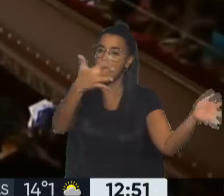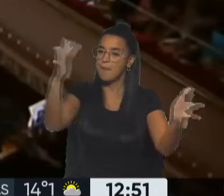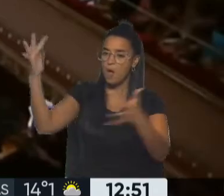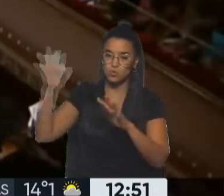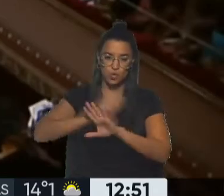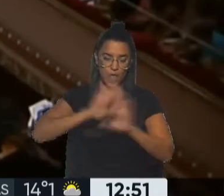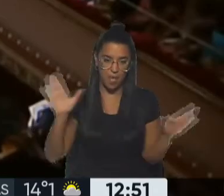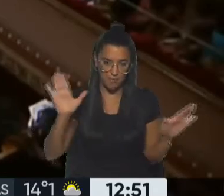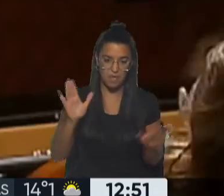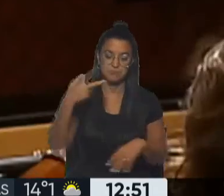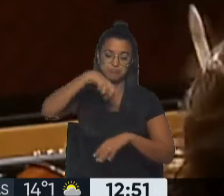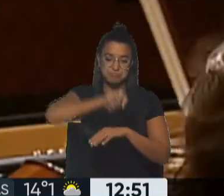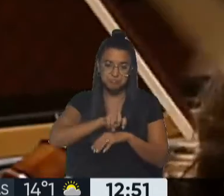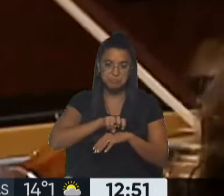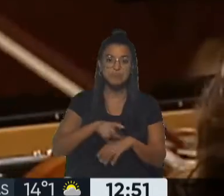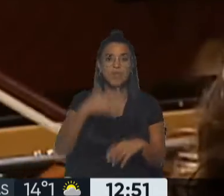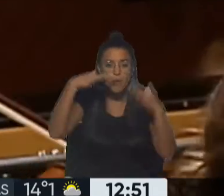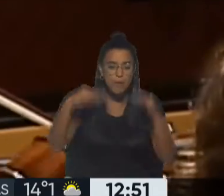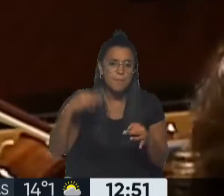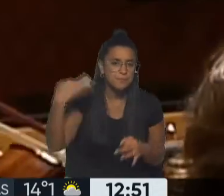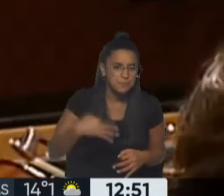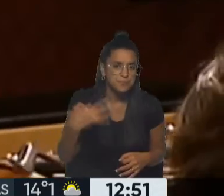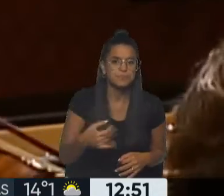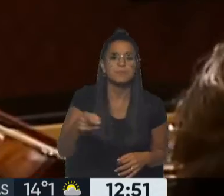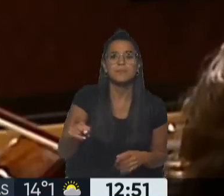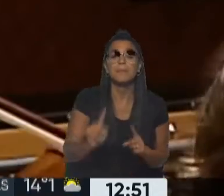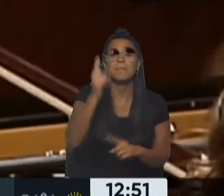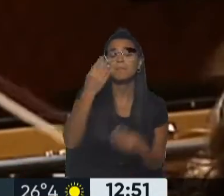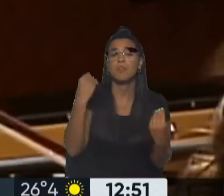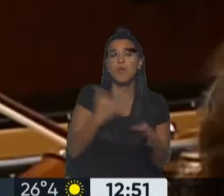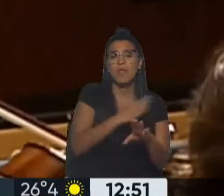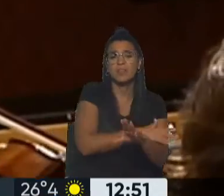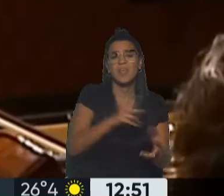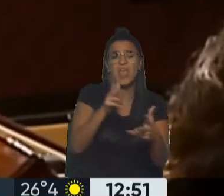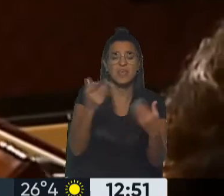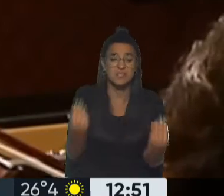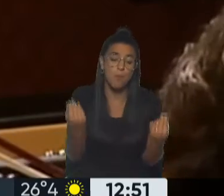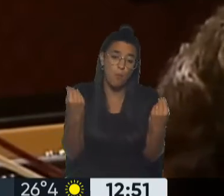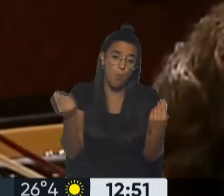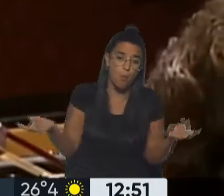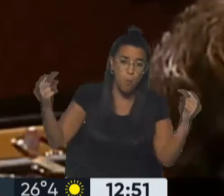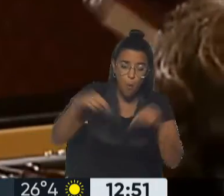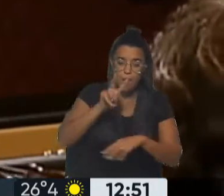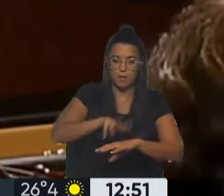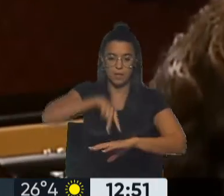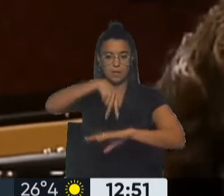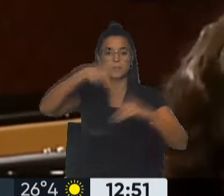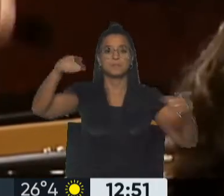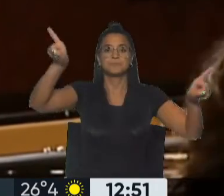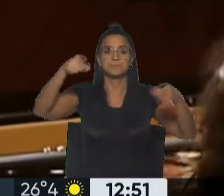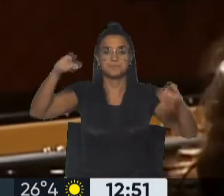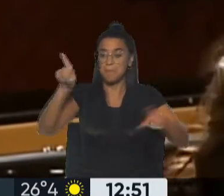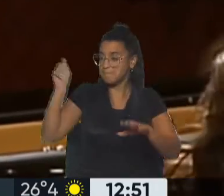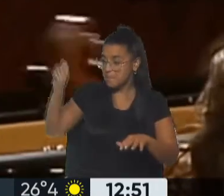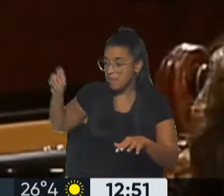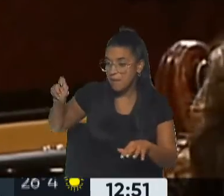fue definitivamente un gran acontecimiento. En principio por esto que decíamos desde ya, ¿no? Porque vuelve a subirse a un escenario tras meses